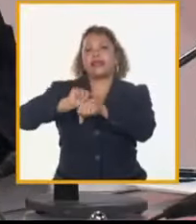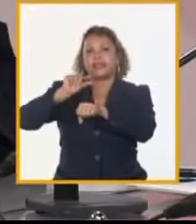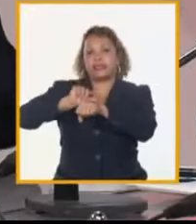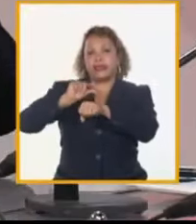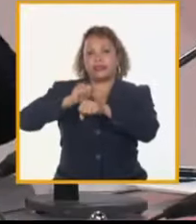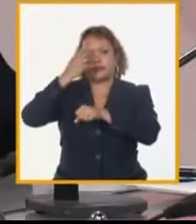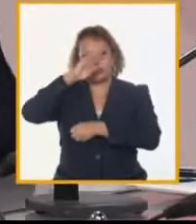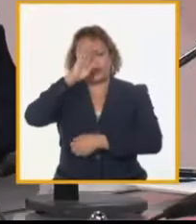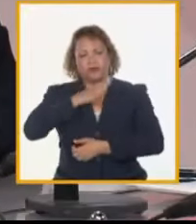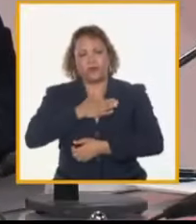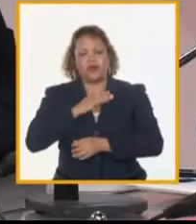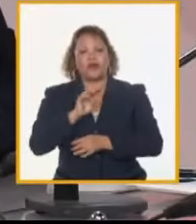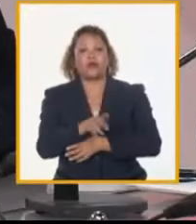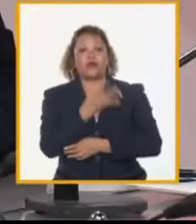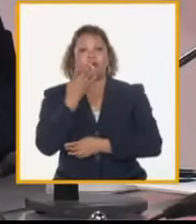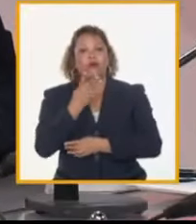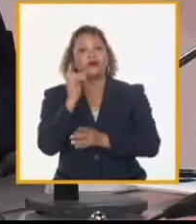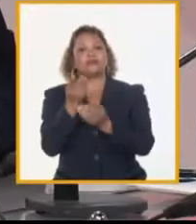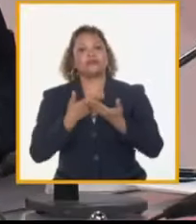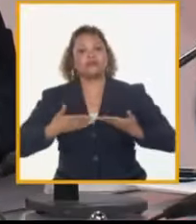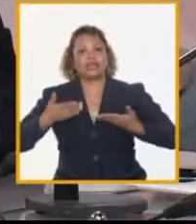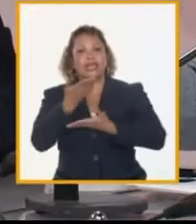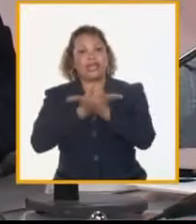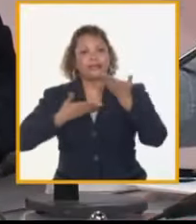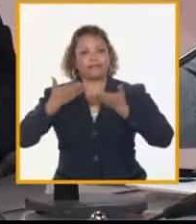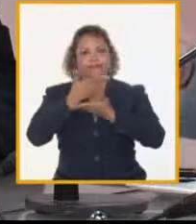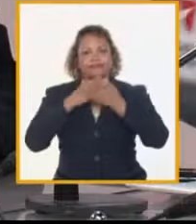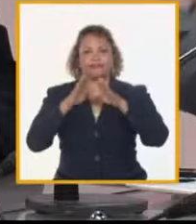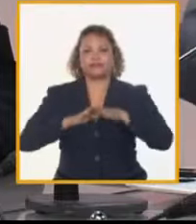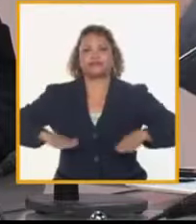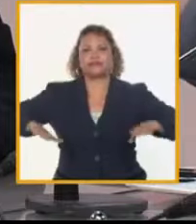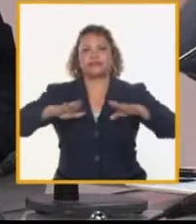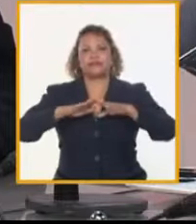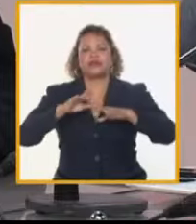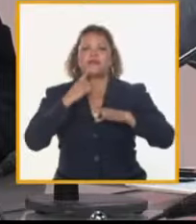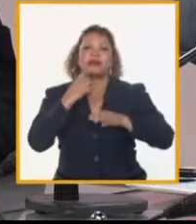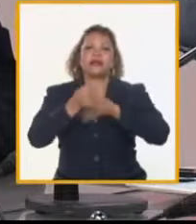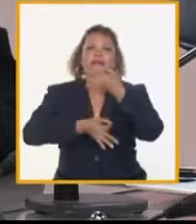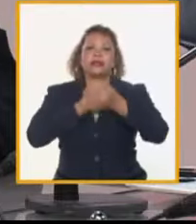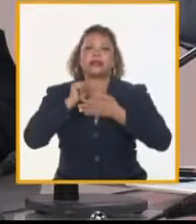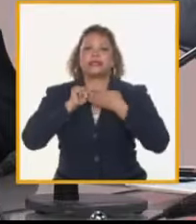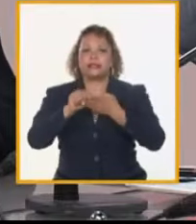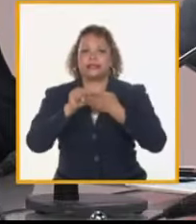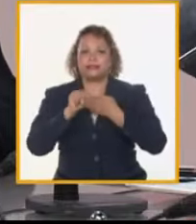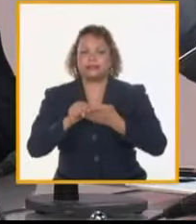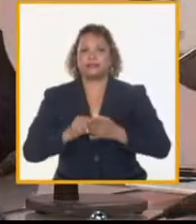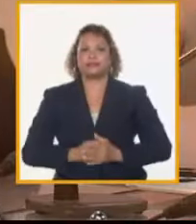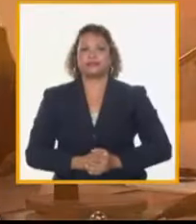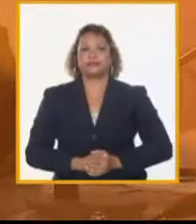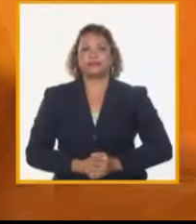mesa redonda. A ustedes los invito a conocer más sobre los servicios que ofrece este grupo empresarial.